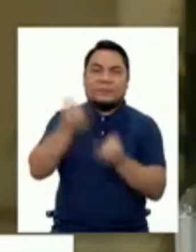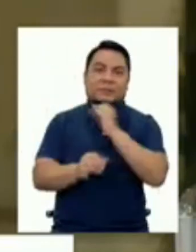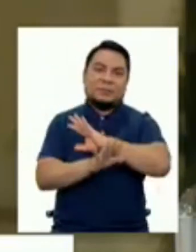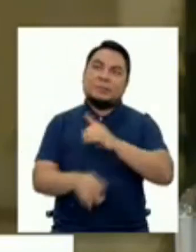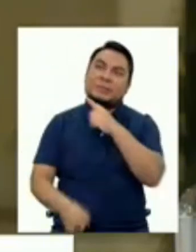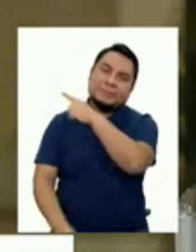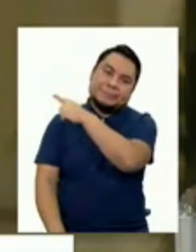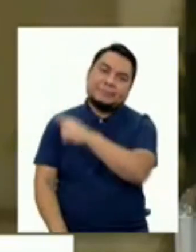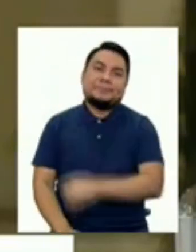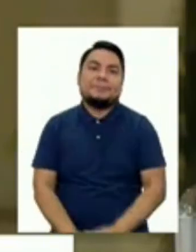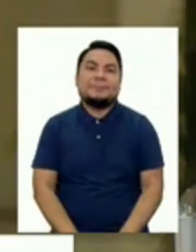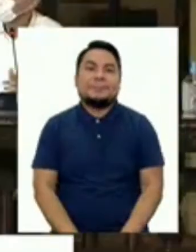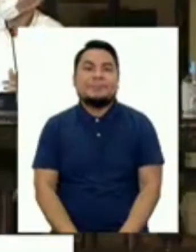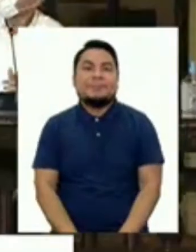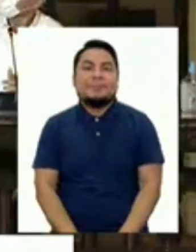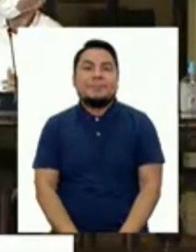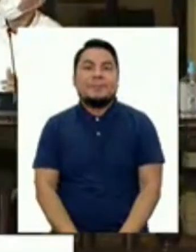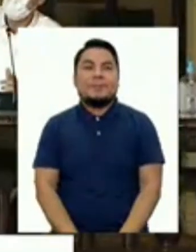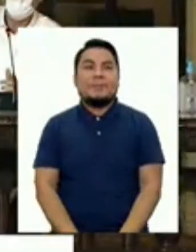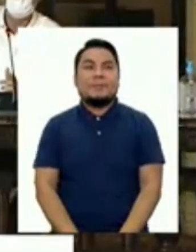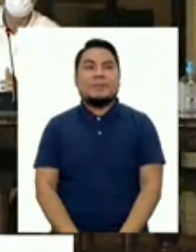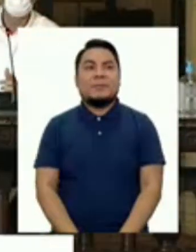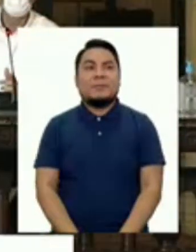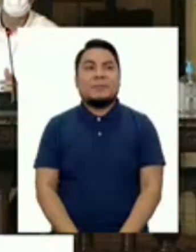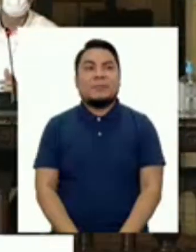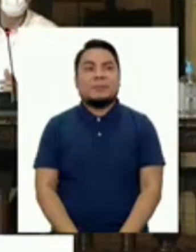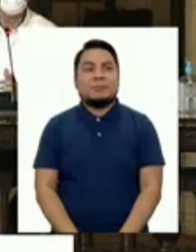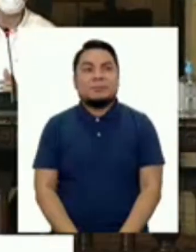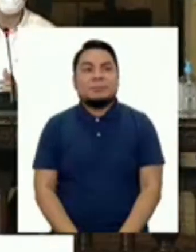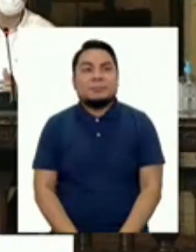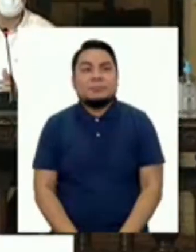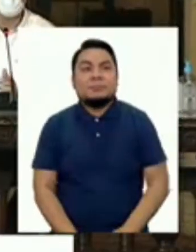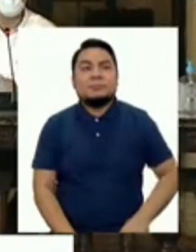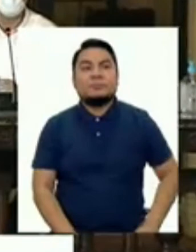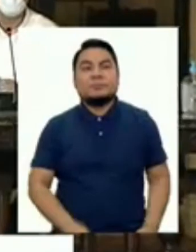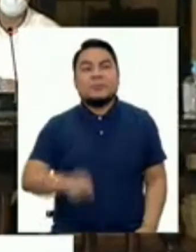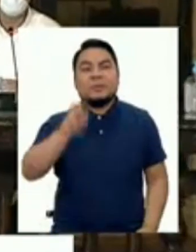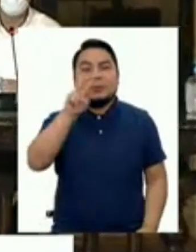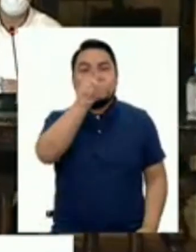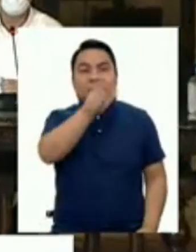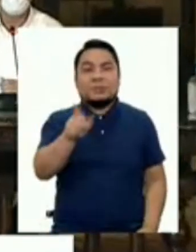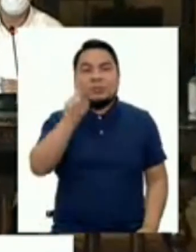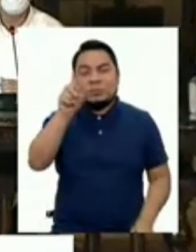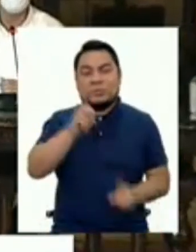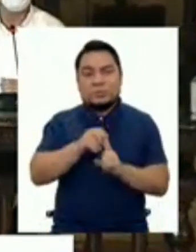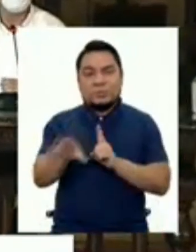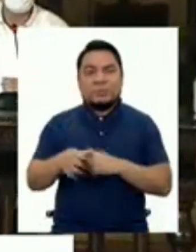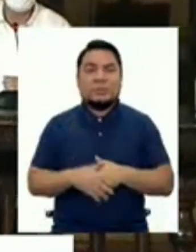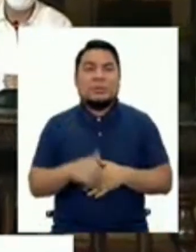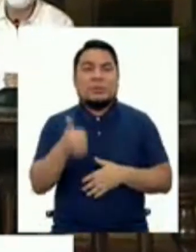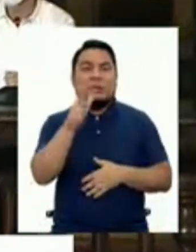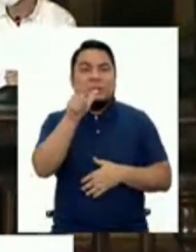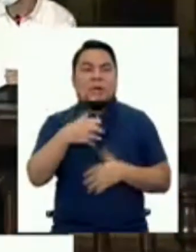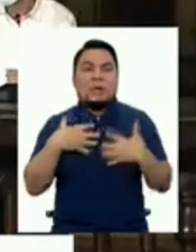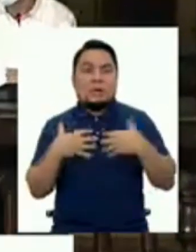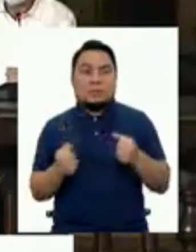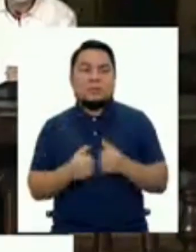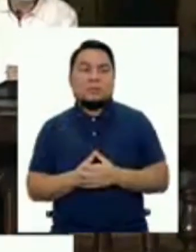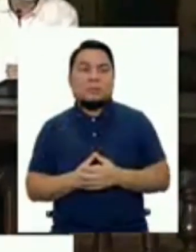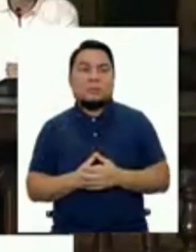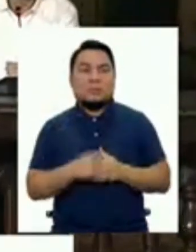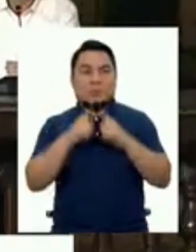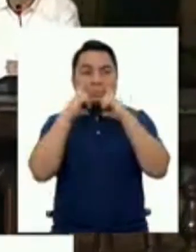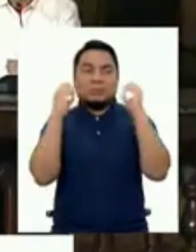hoy. Dos personas, una contagiada y otra sana,